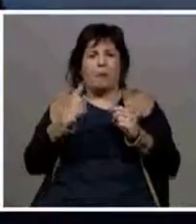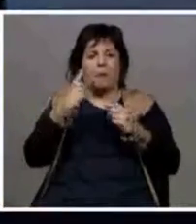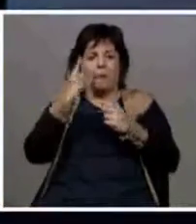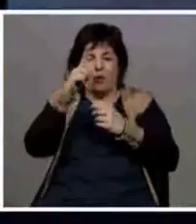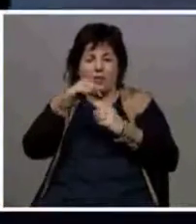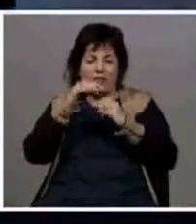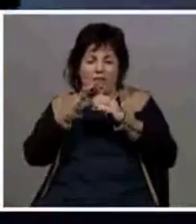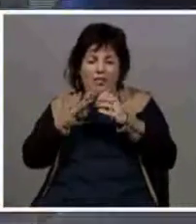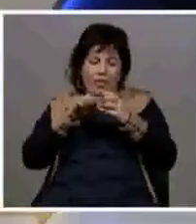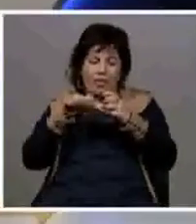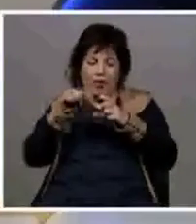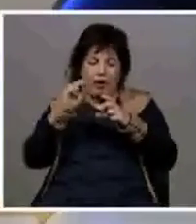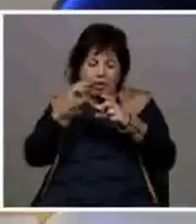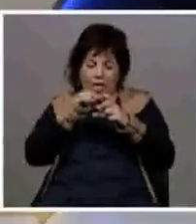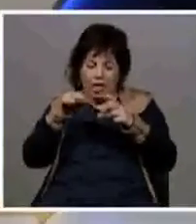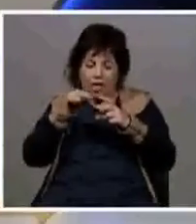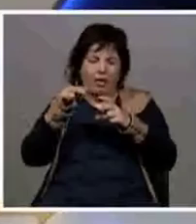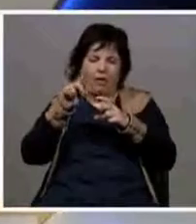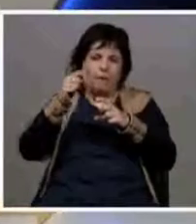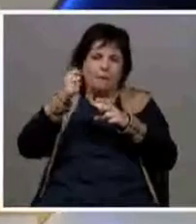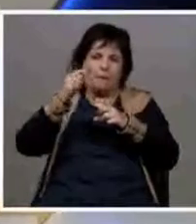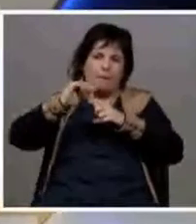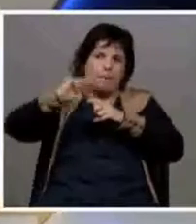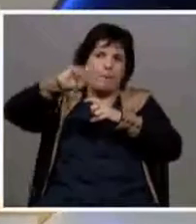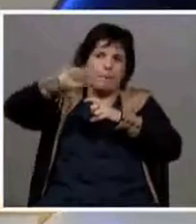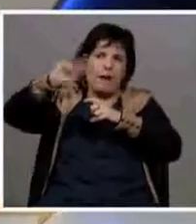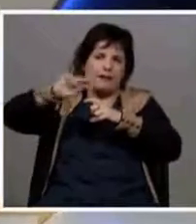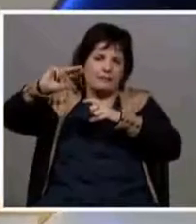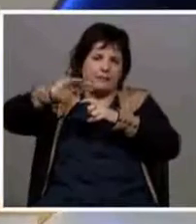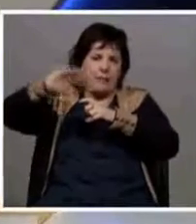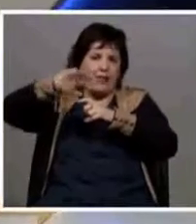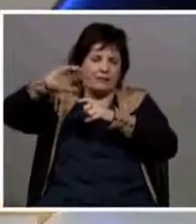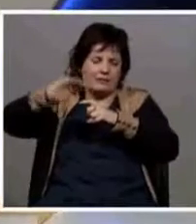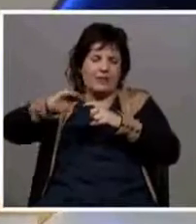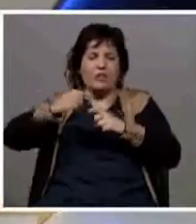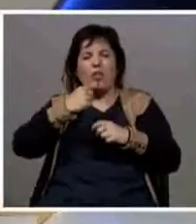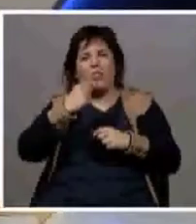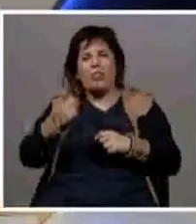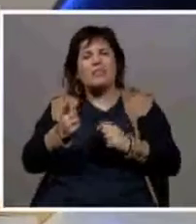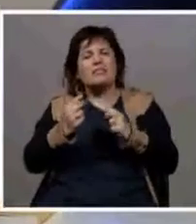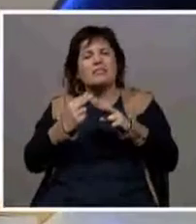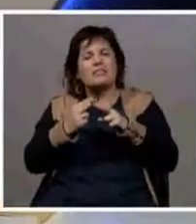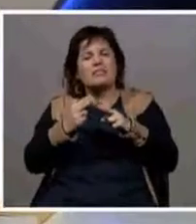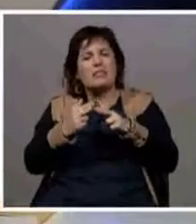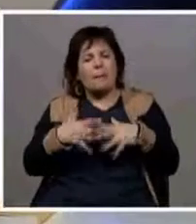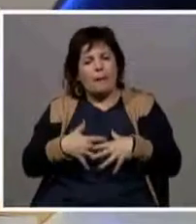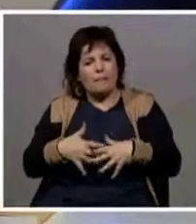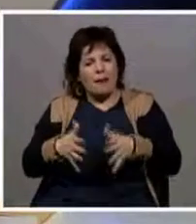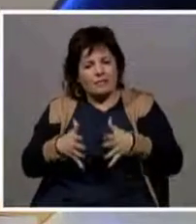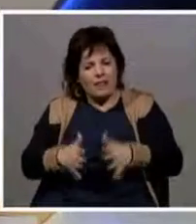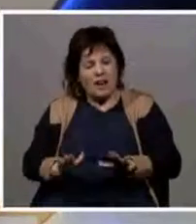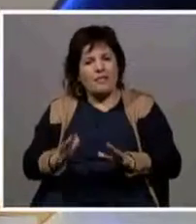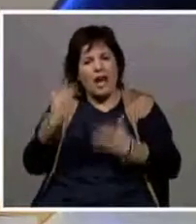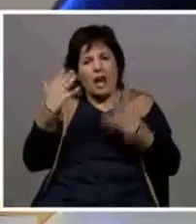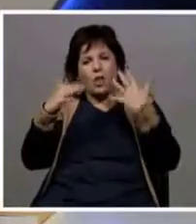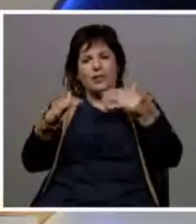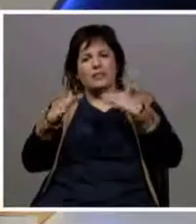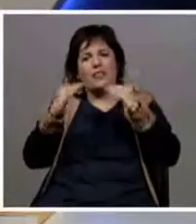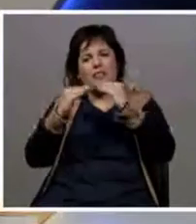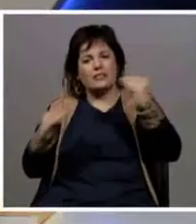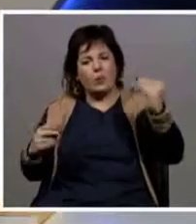país saliera de alguna manera claro que nosotros este una de las cuestiones que señalamos de hecho el estudio se llama materia no adolescentes y desigualdad social en el